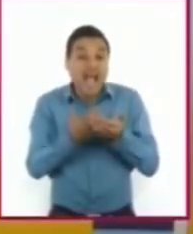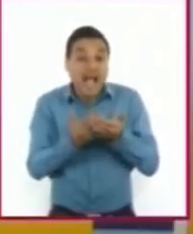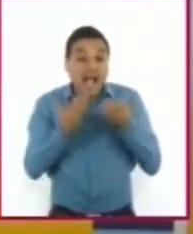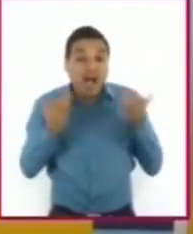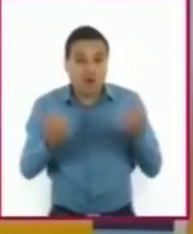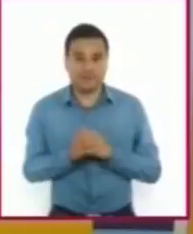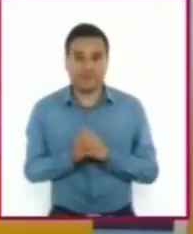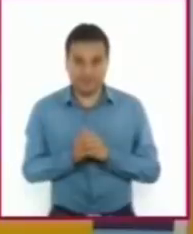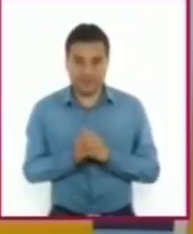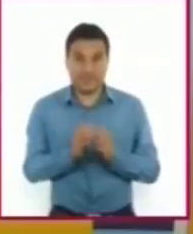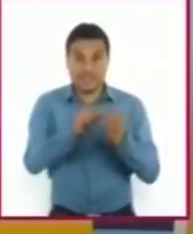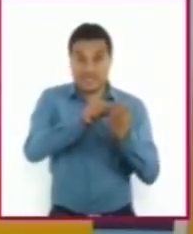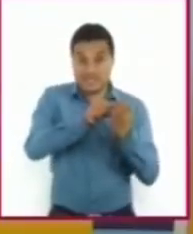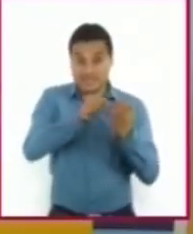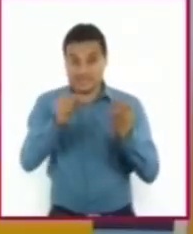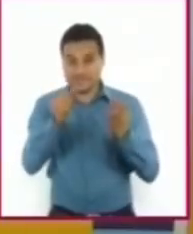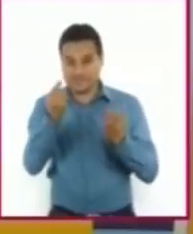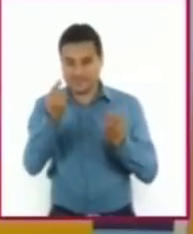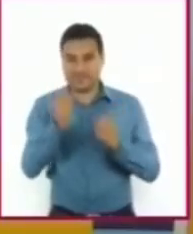y agregarlos dentro del frasco.